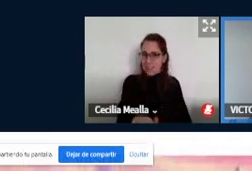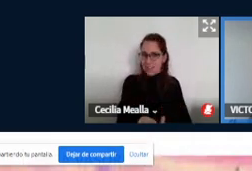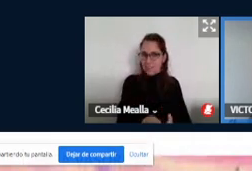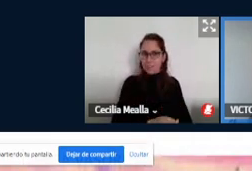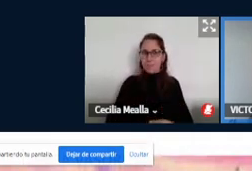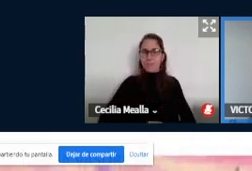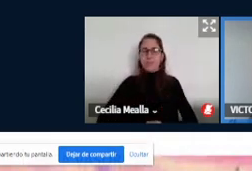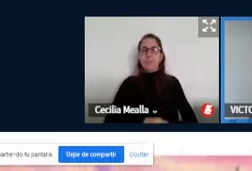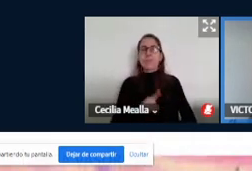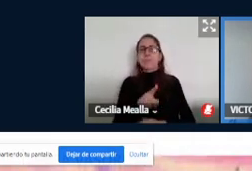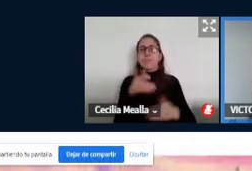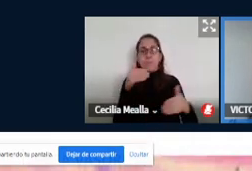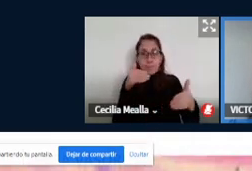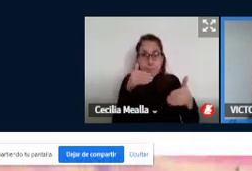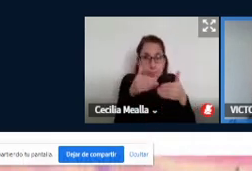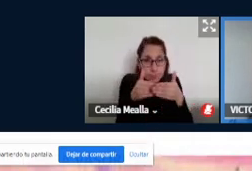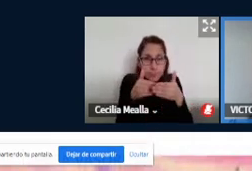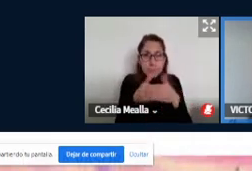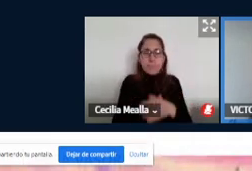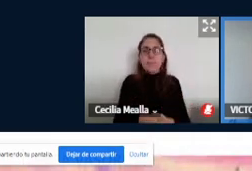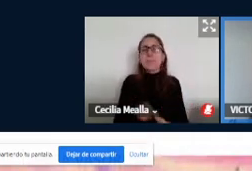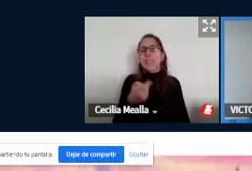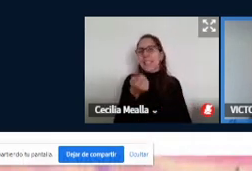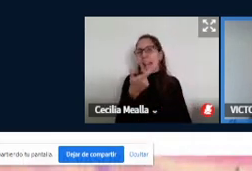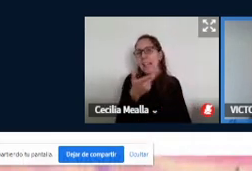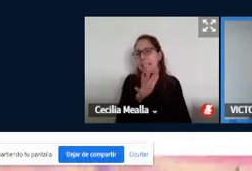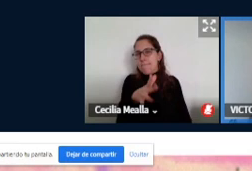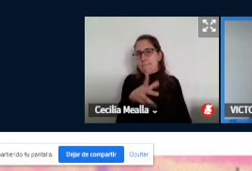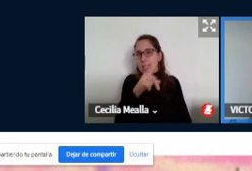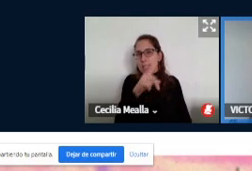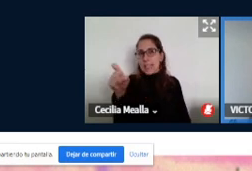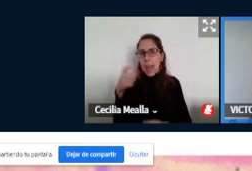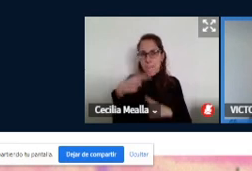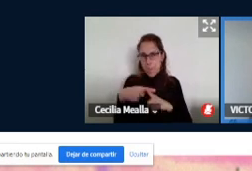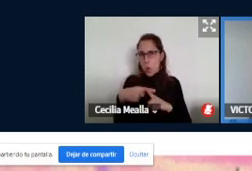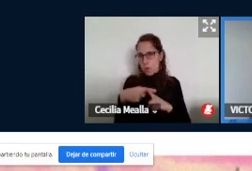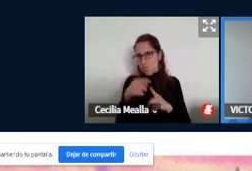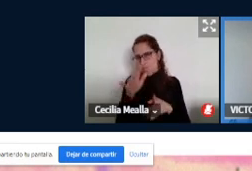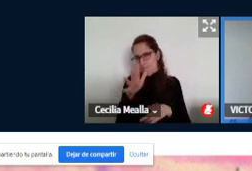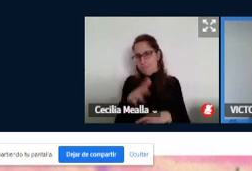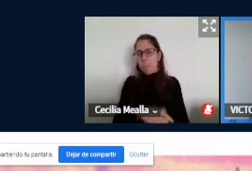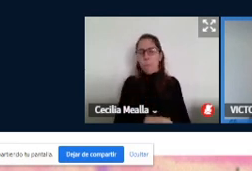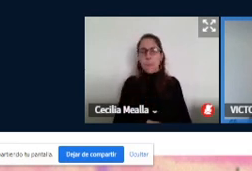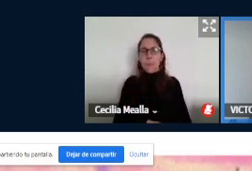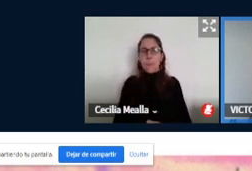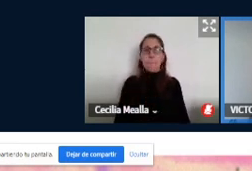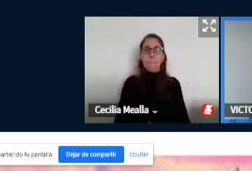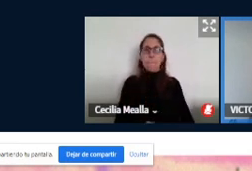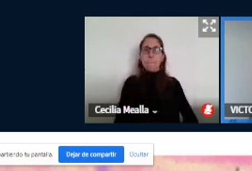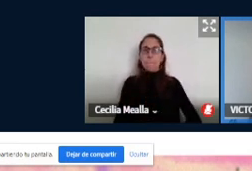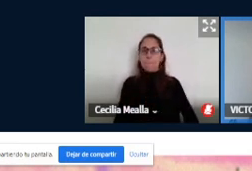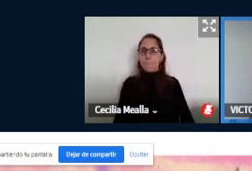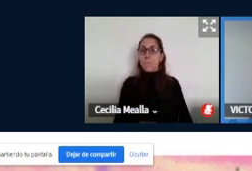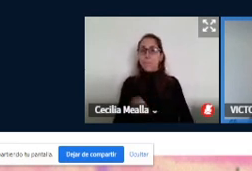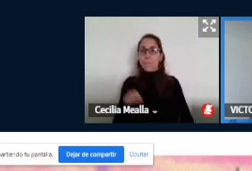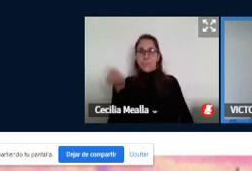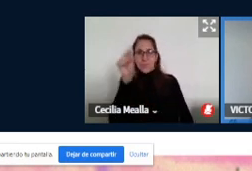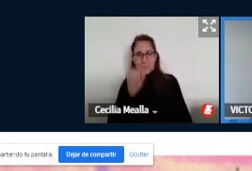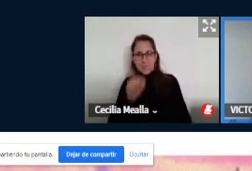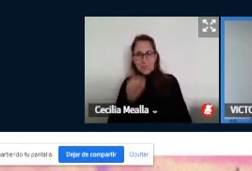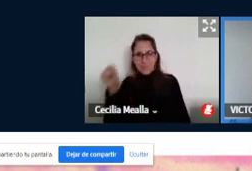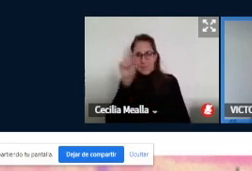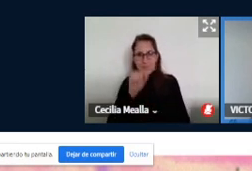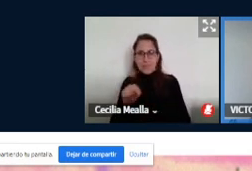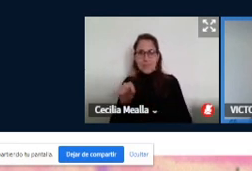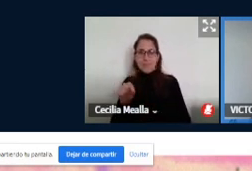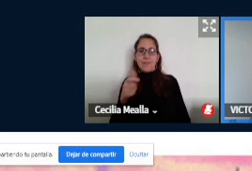Acá tenemos más, esto es casi un 100 por, debería de ser. Fíjense, acá tenemos también